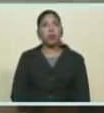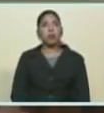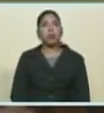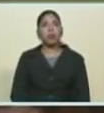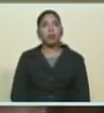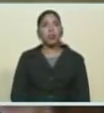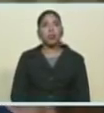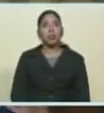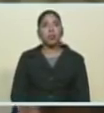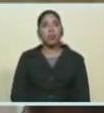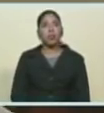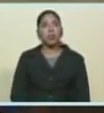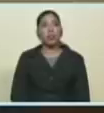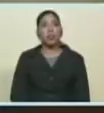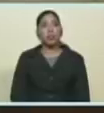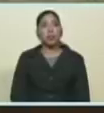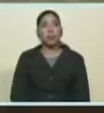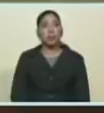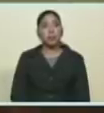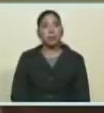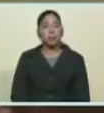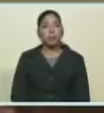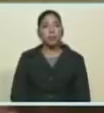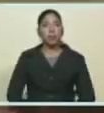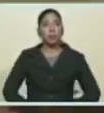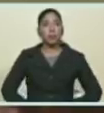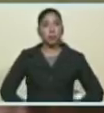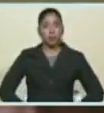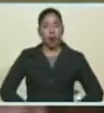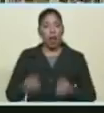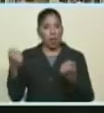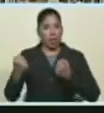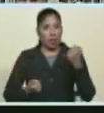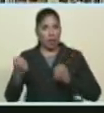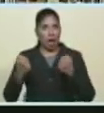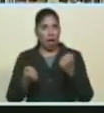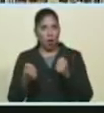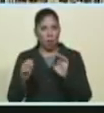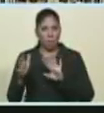Está dando de qué hablar, por lo menos. Carro de Drácula, ¿ah?